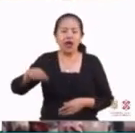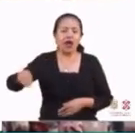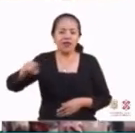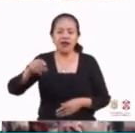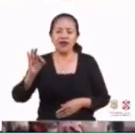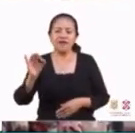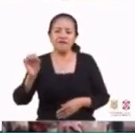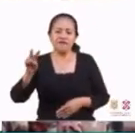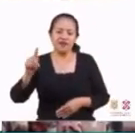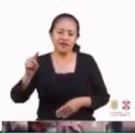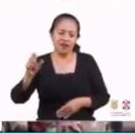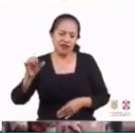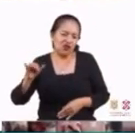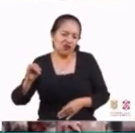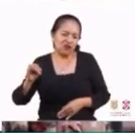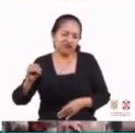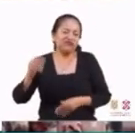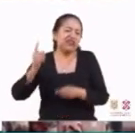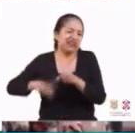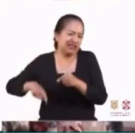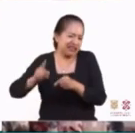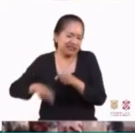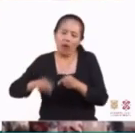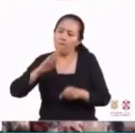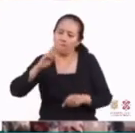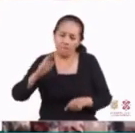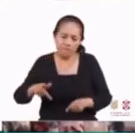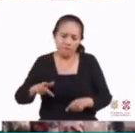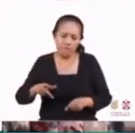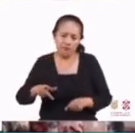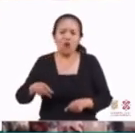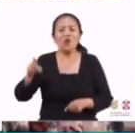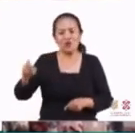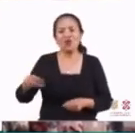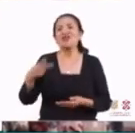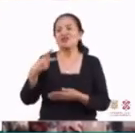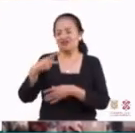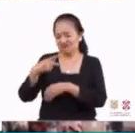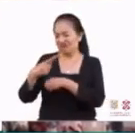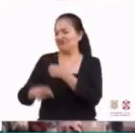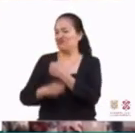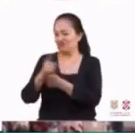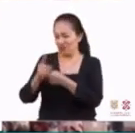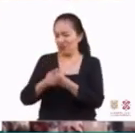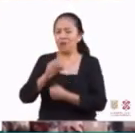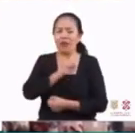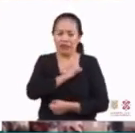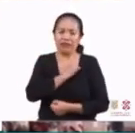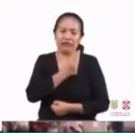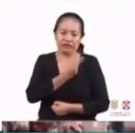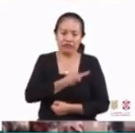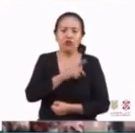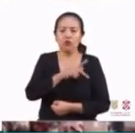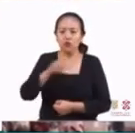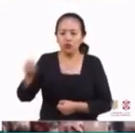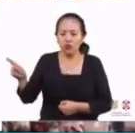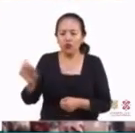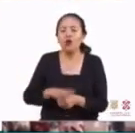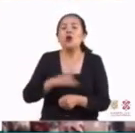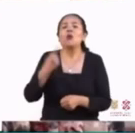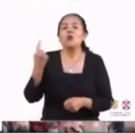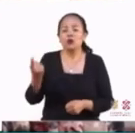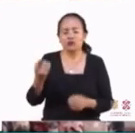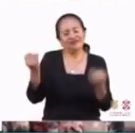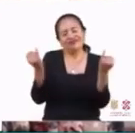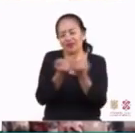ilegal que se traduce en un problema de salud pública. Además del gran tema pues de acompañar